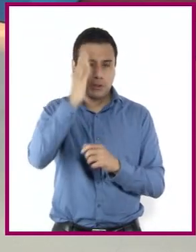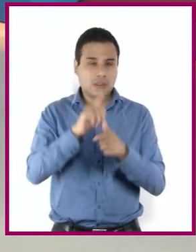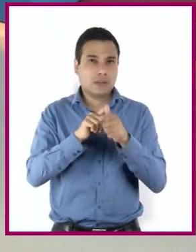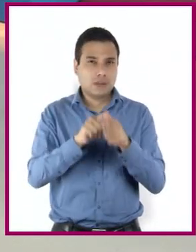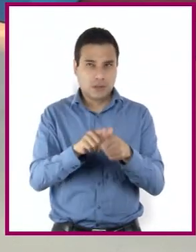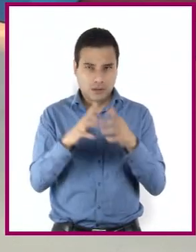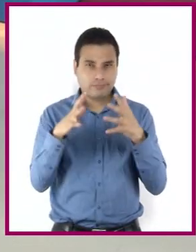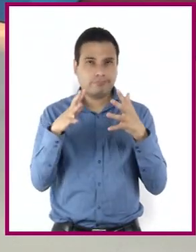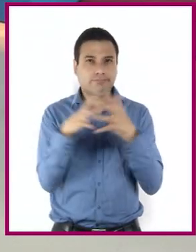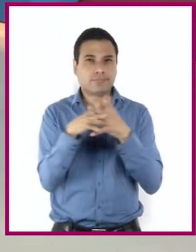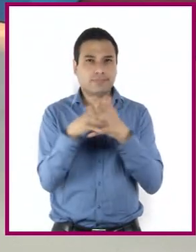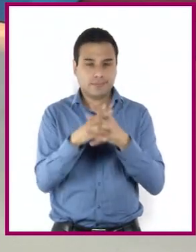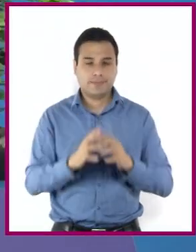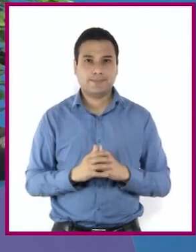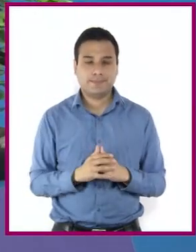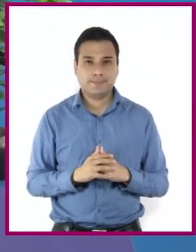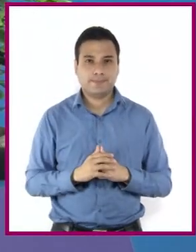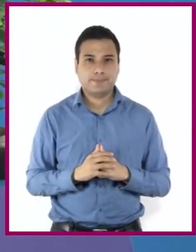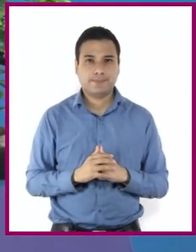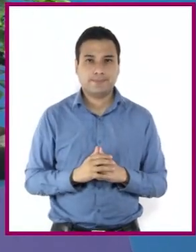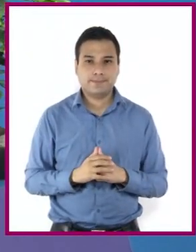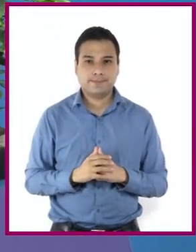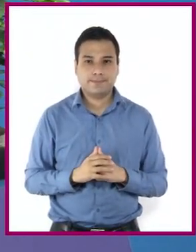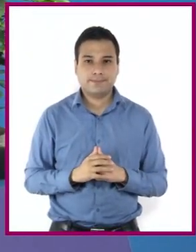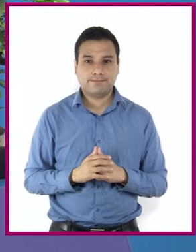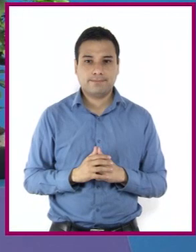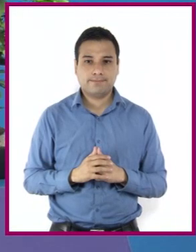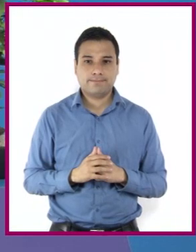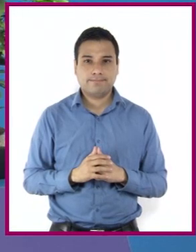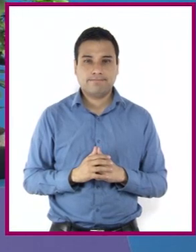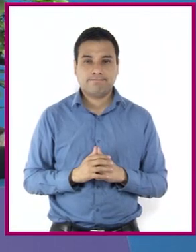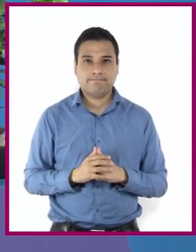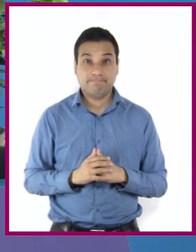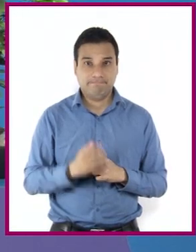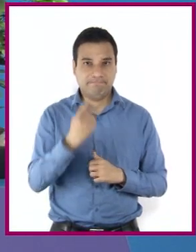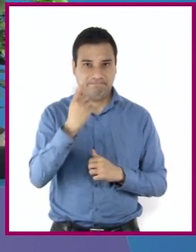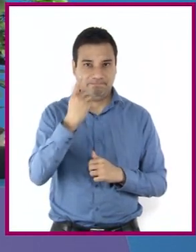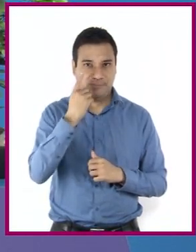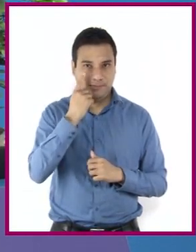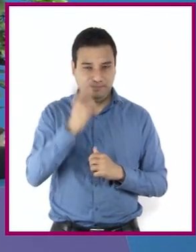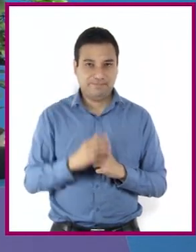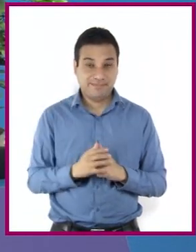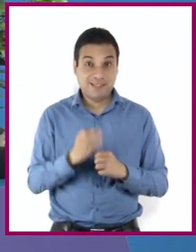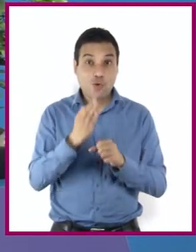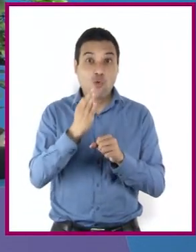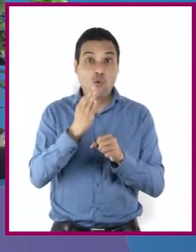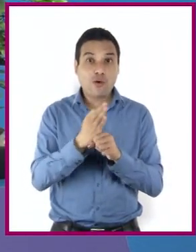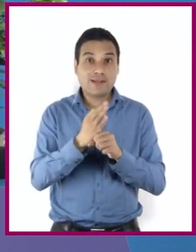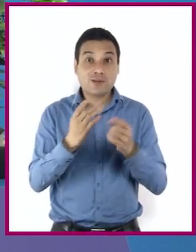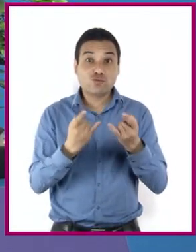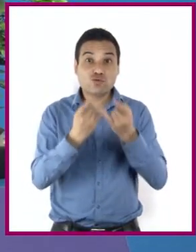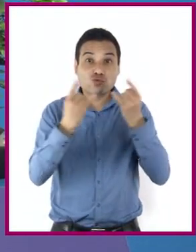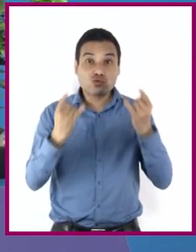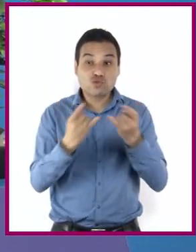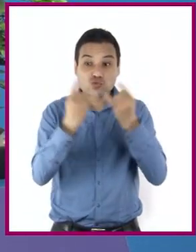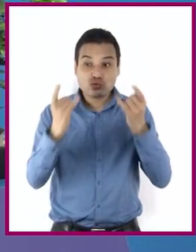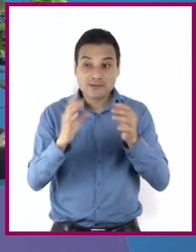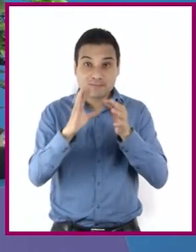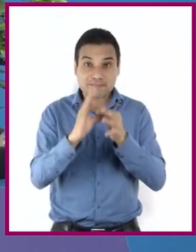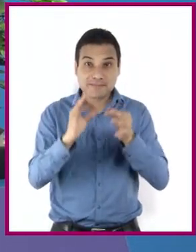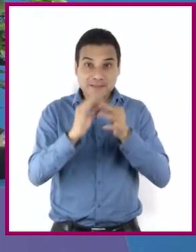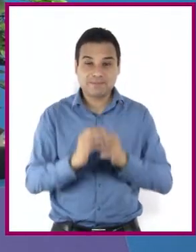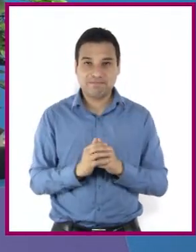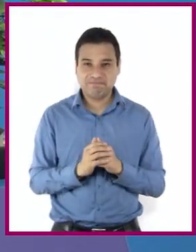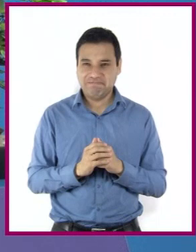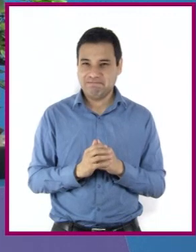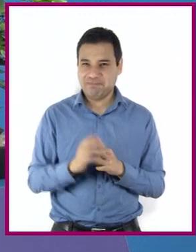el cura Hidalgo. ¿Qué les parece si para recordar cómo fue el desenlace de este proceso, vamos con nuestros compañeros?